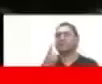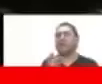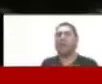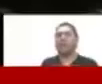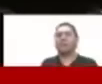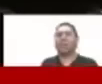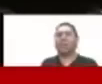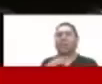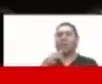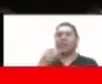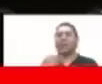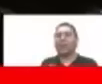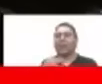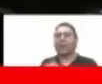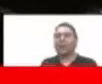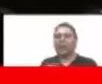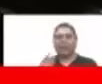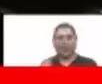yo